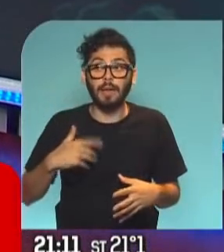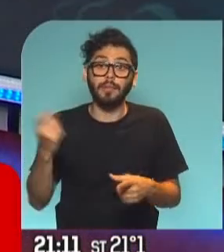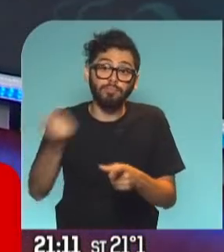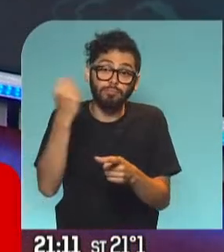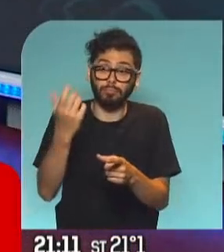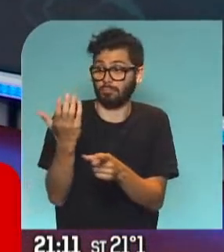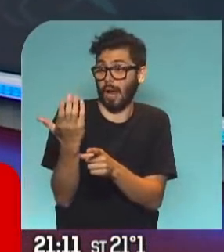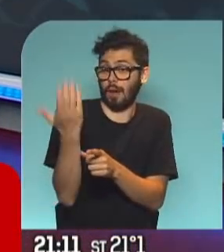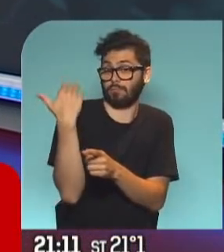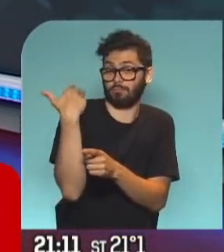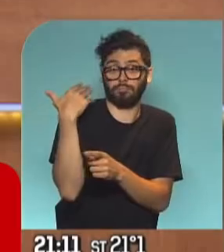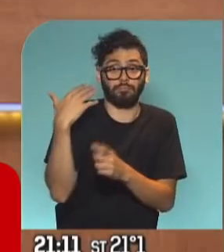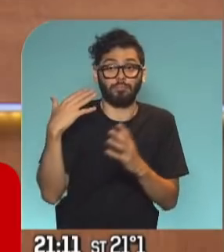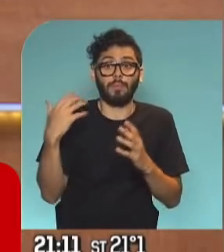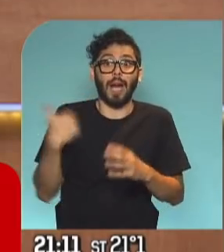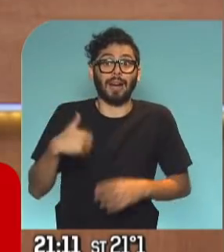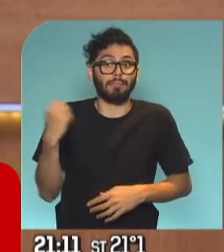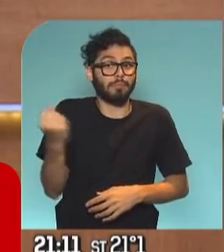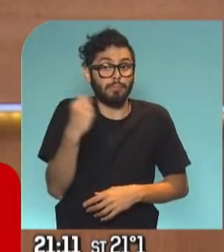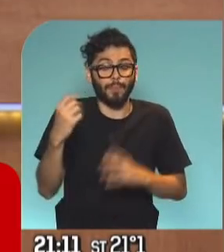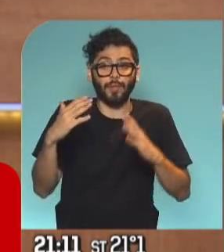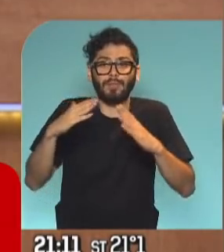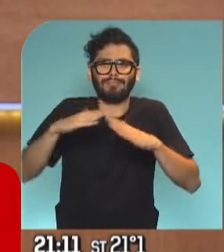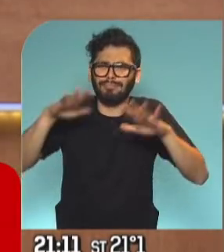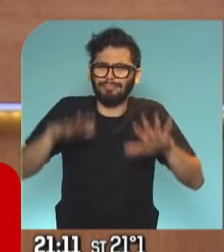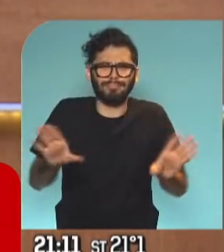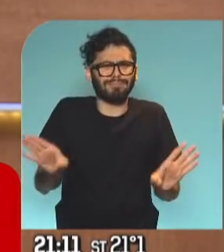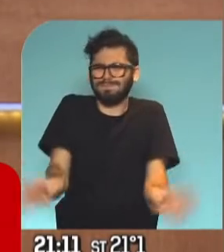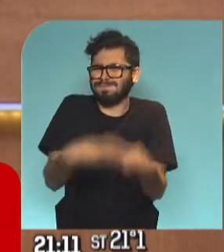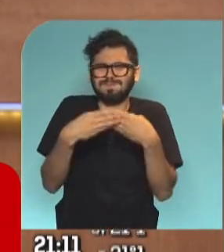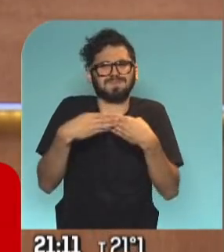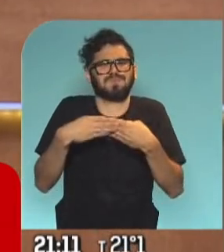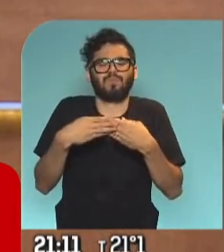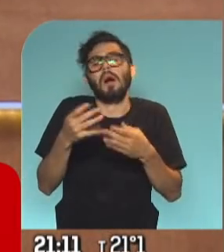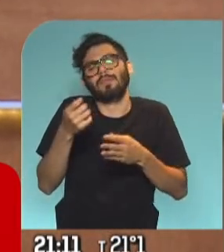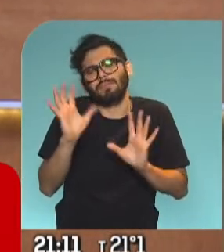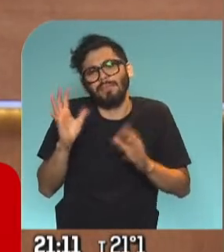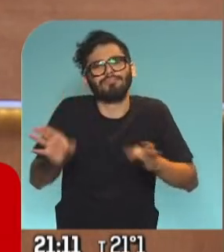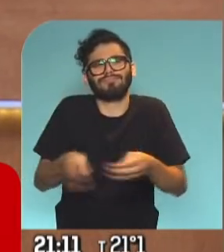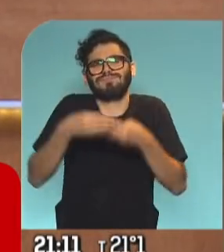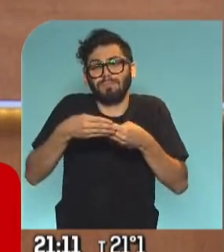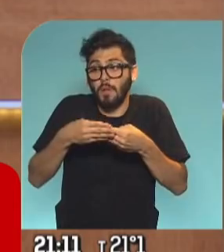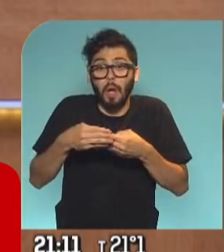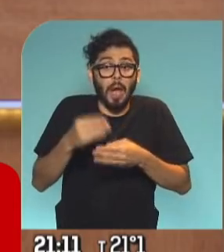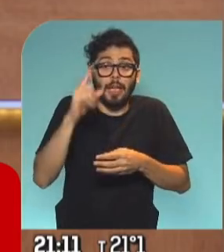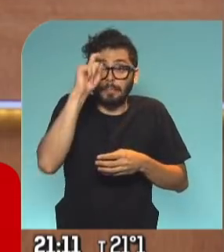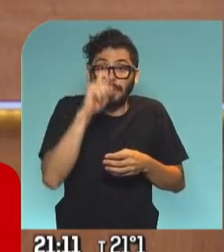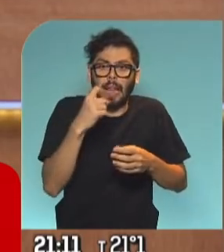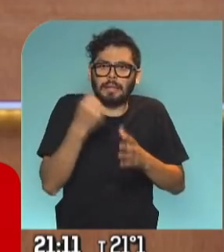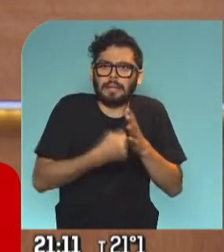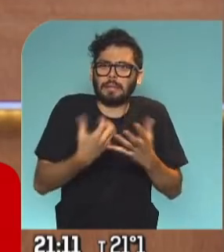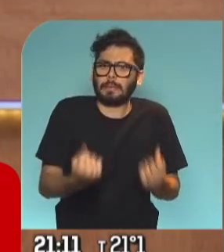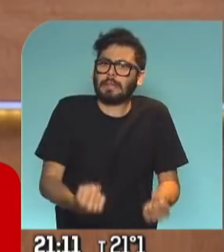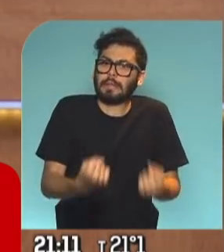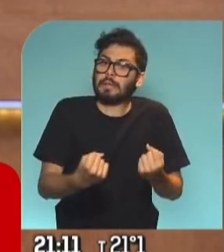prácticamente total, si se quiere, durante los primeros meses, para que ese sistema de salud no esté saturado. Bueno, ojalá sea responsable la gente, sobre todo